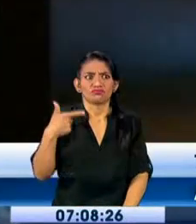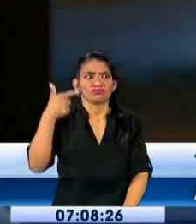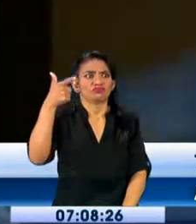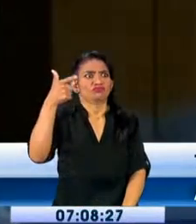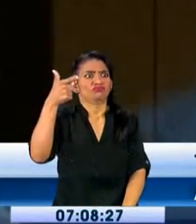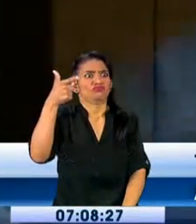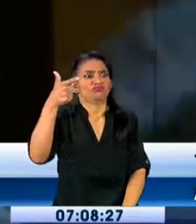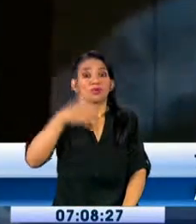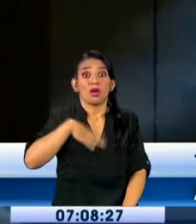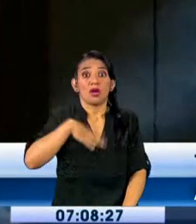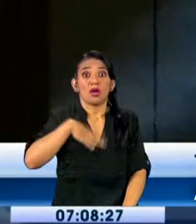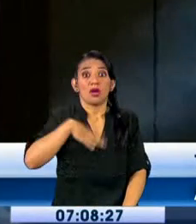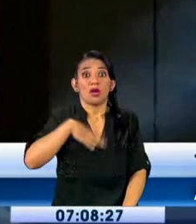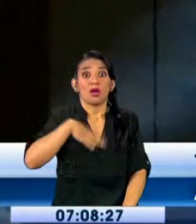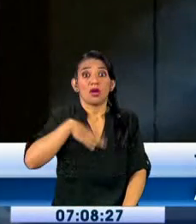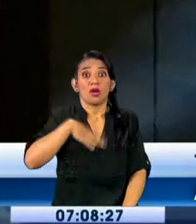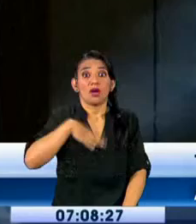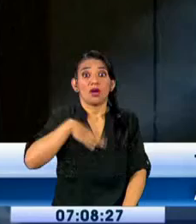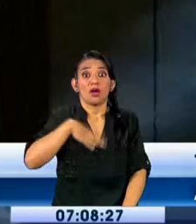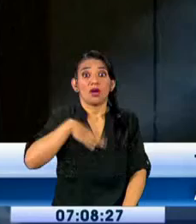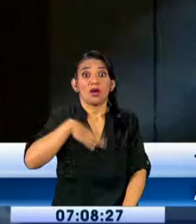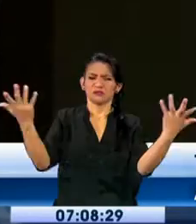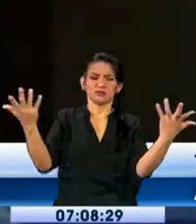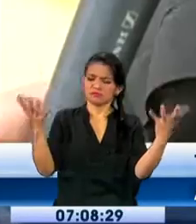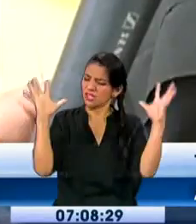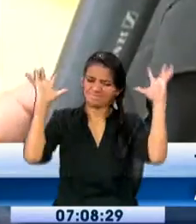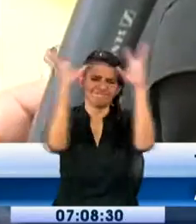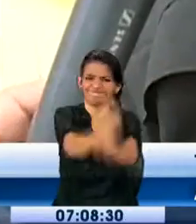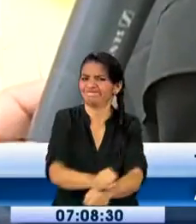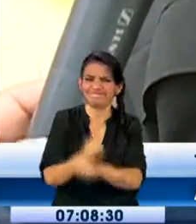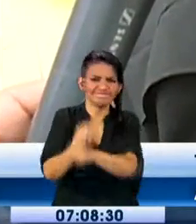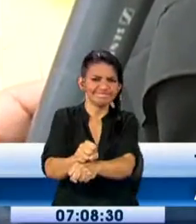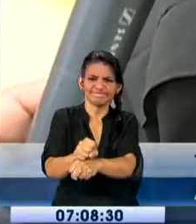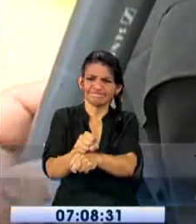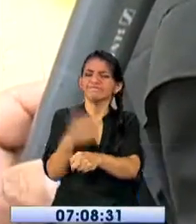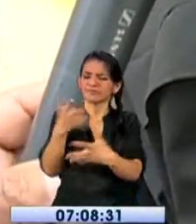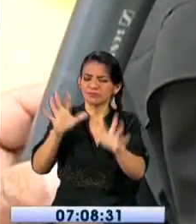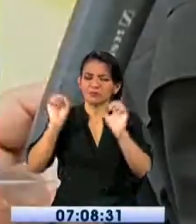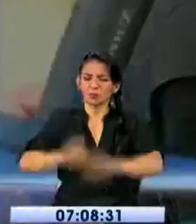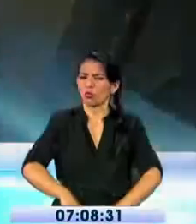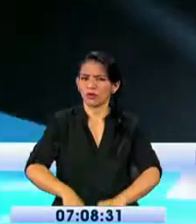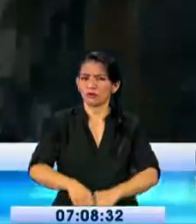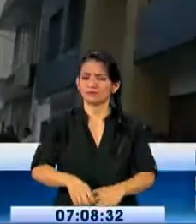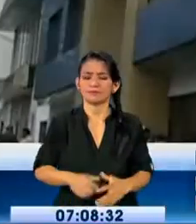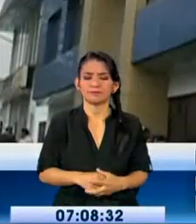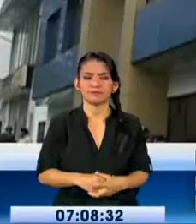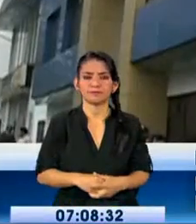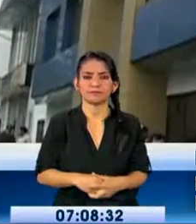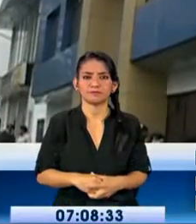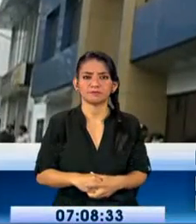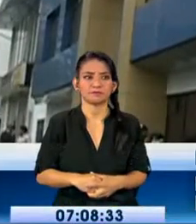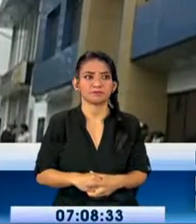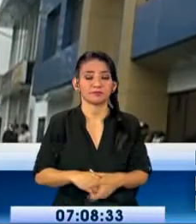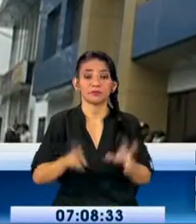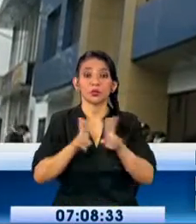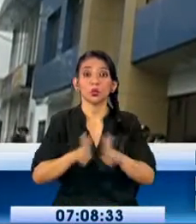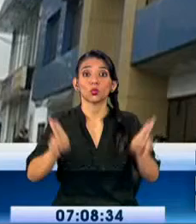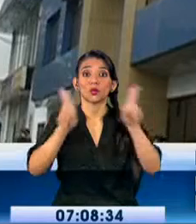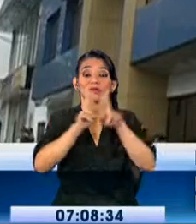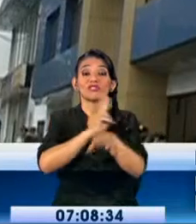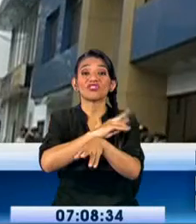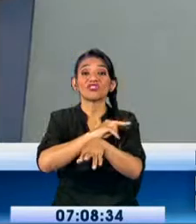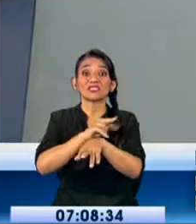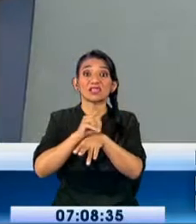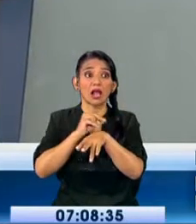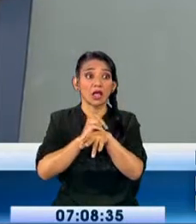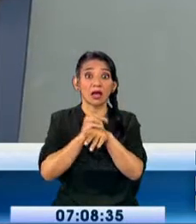contra el personal policial, por lo que se hizo uso progresivo de la fuerza, logrando neutralizar a los sujetos. En la unidad de flagrancia de la fiscalía,